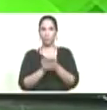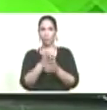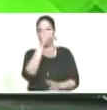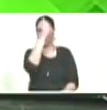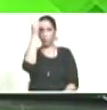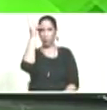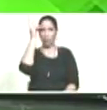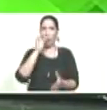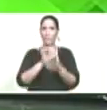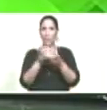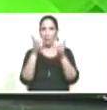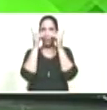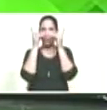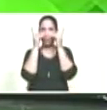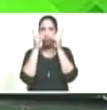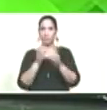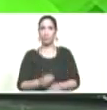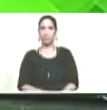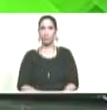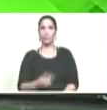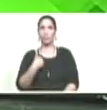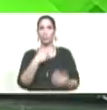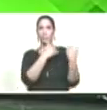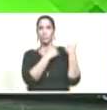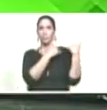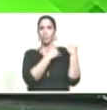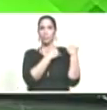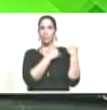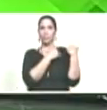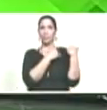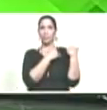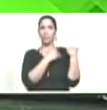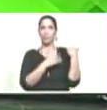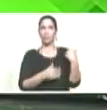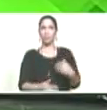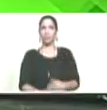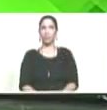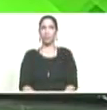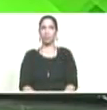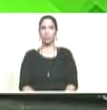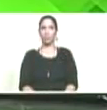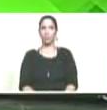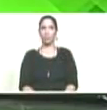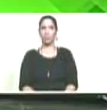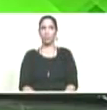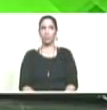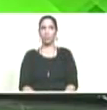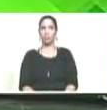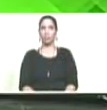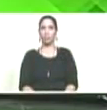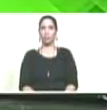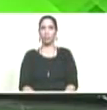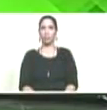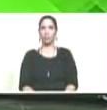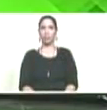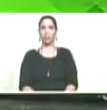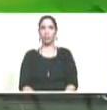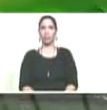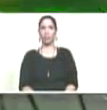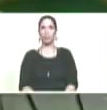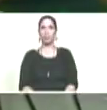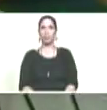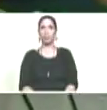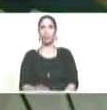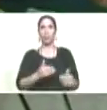compañera, yo encargo por parte del alto mando político de la revolución y del